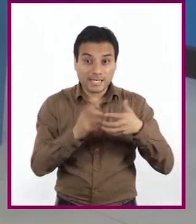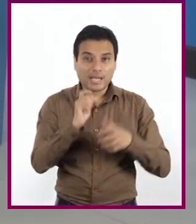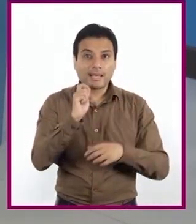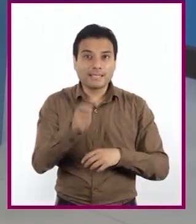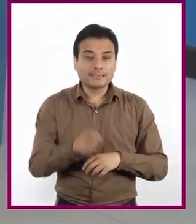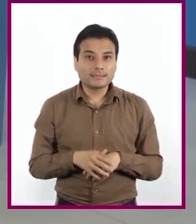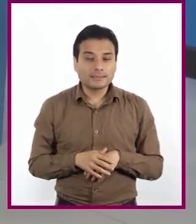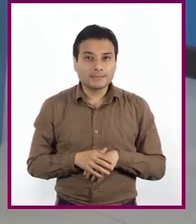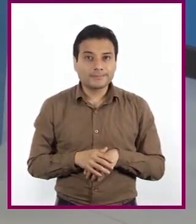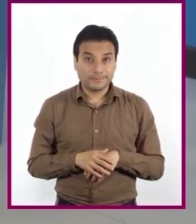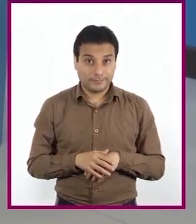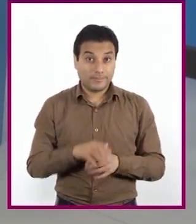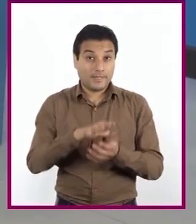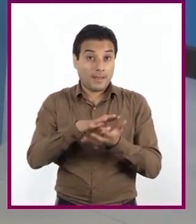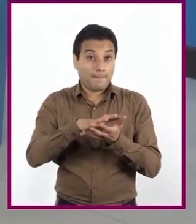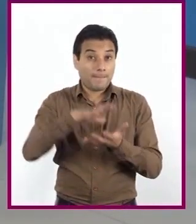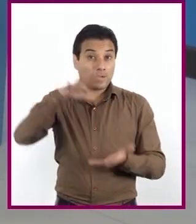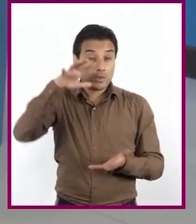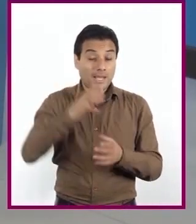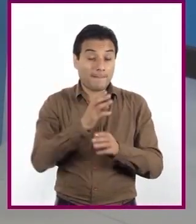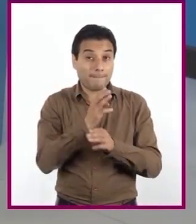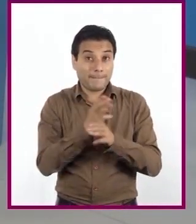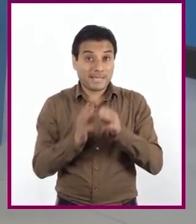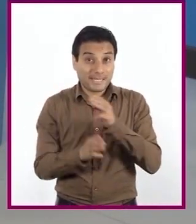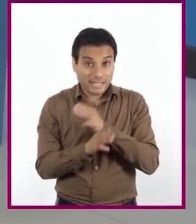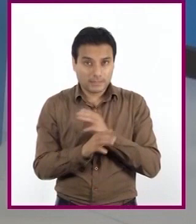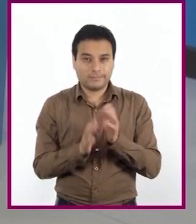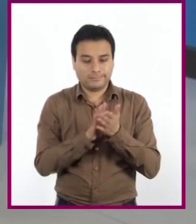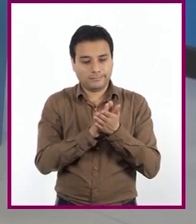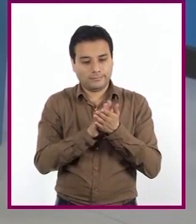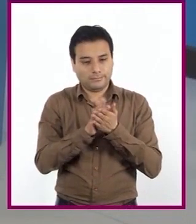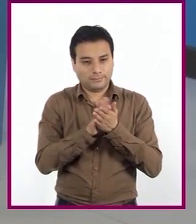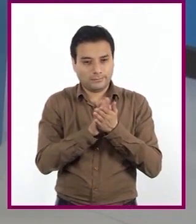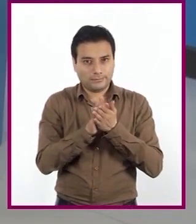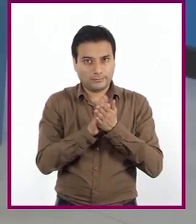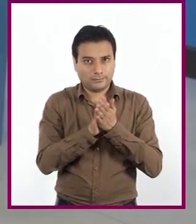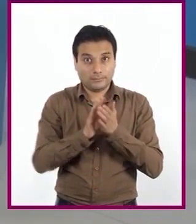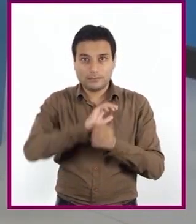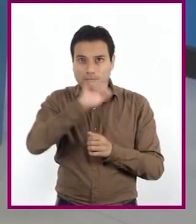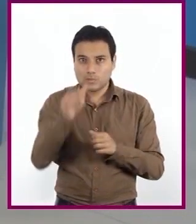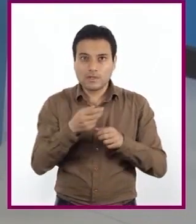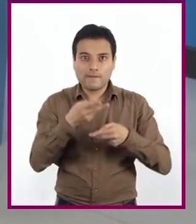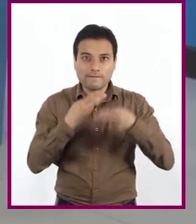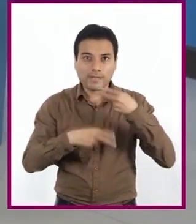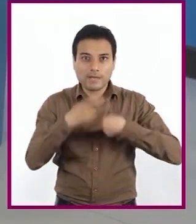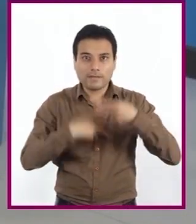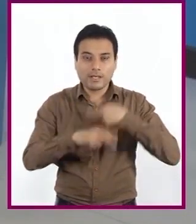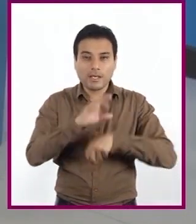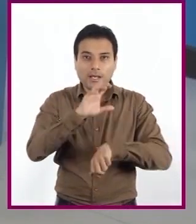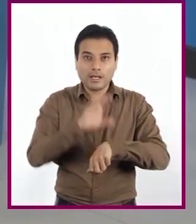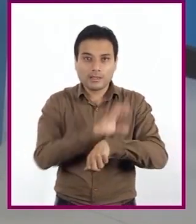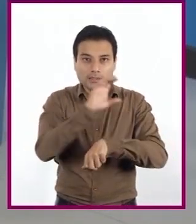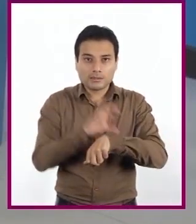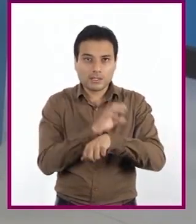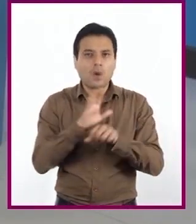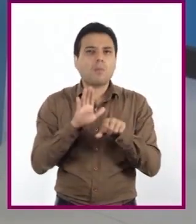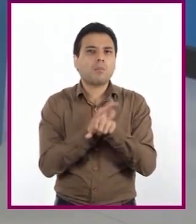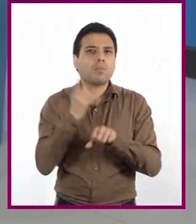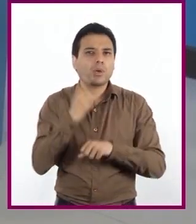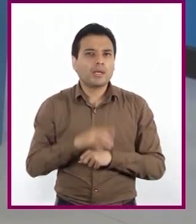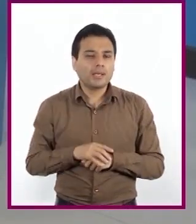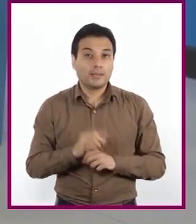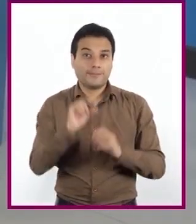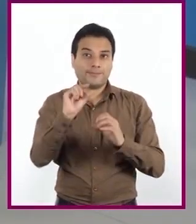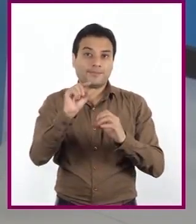la mayoría de los materiales, al frotarlos, se cargan eléctricamente, sea porque ceden electrones